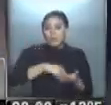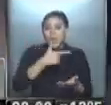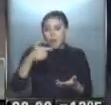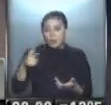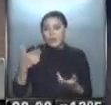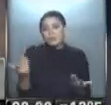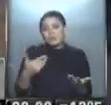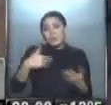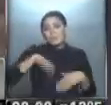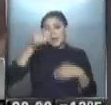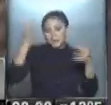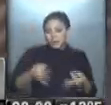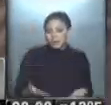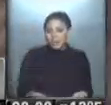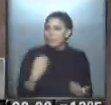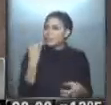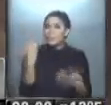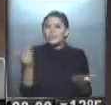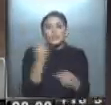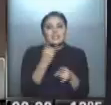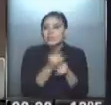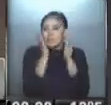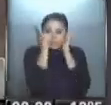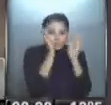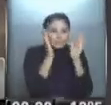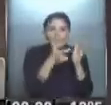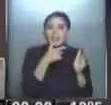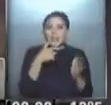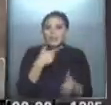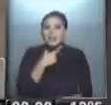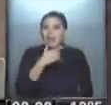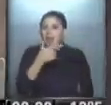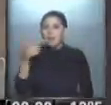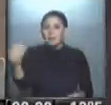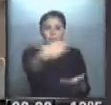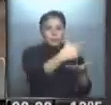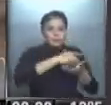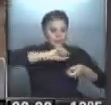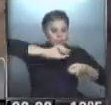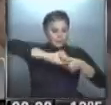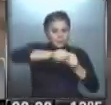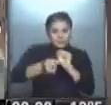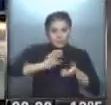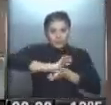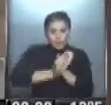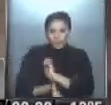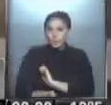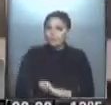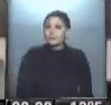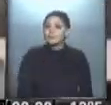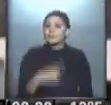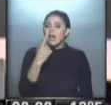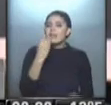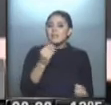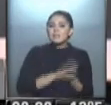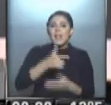ciudad más segura por eso siempre nos enfocamos en tratar de recolectar lo máximo y destruirla de manera inmediata qué pasa con las armas